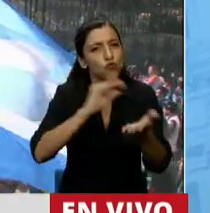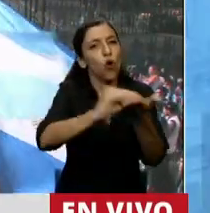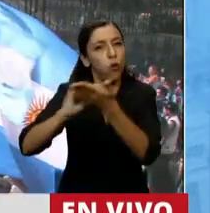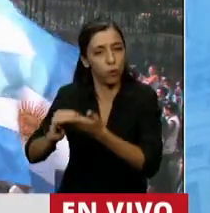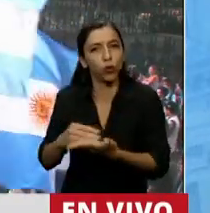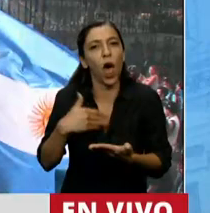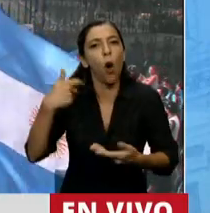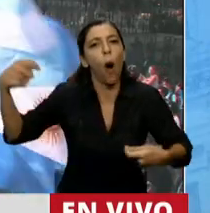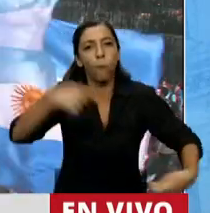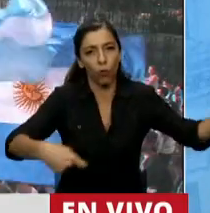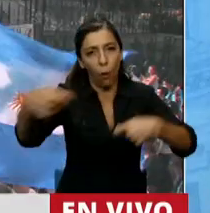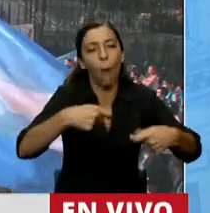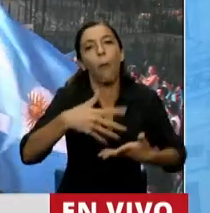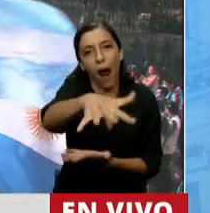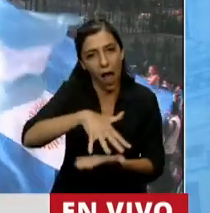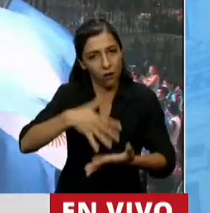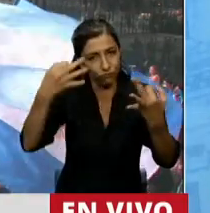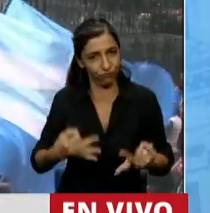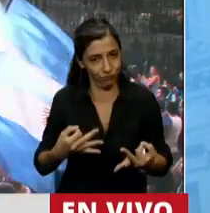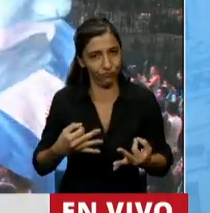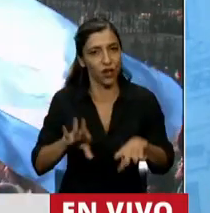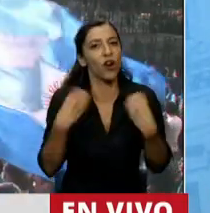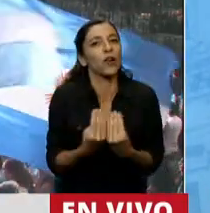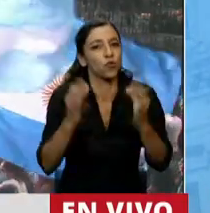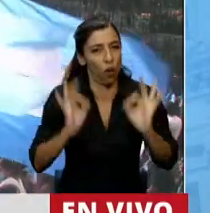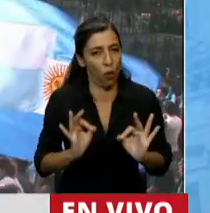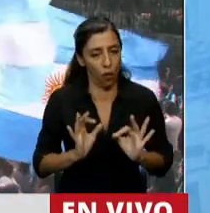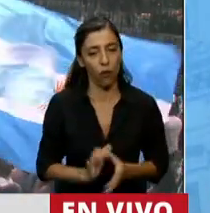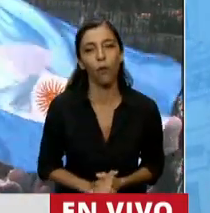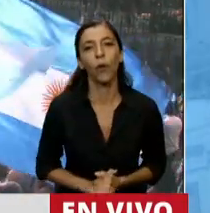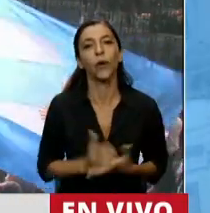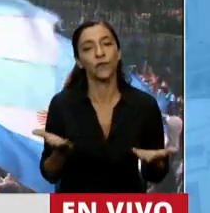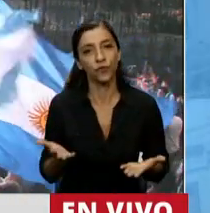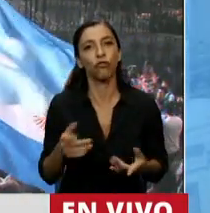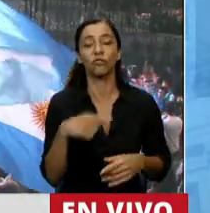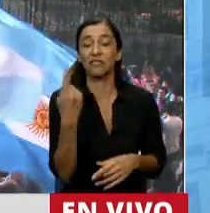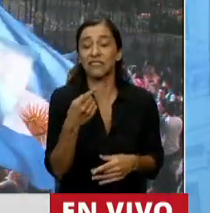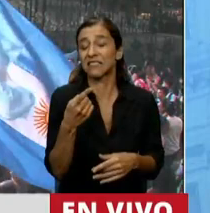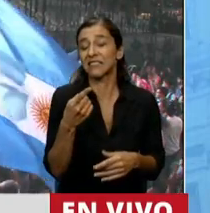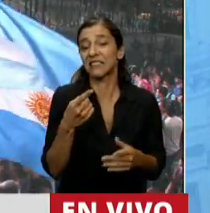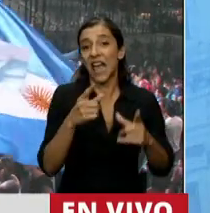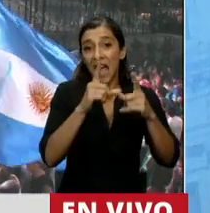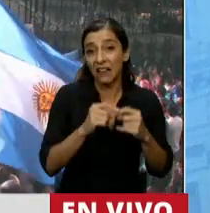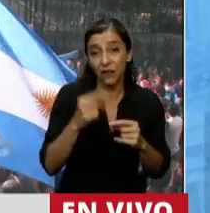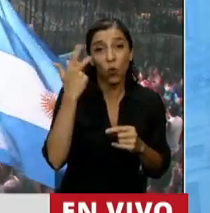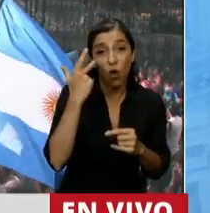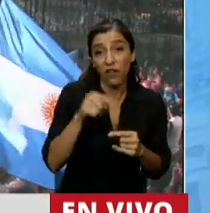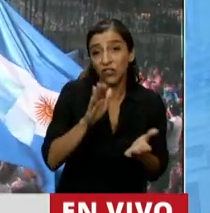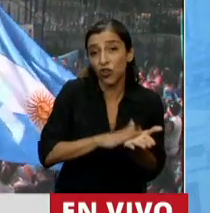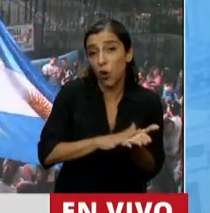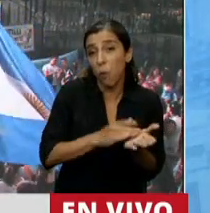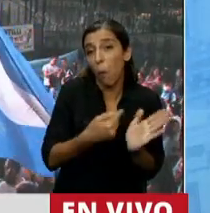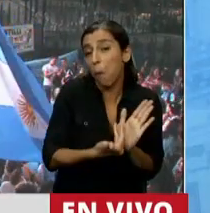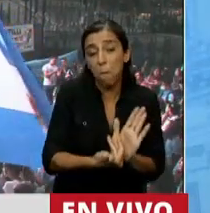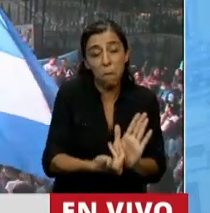pueda tener una solución. En este sentido, señor presidente, el tipo penal que propone el artículo 18, la verdad que no cumple